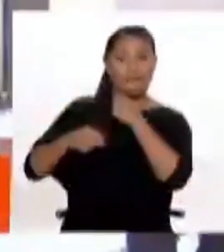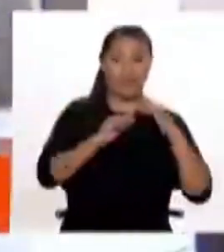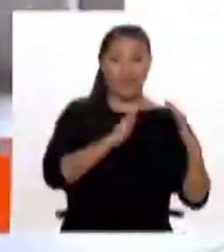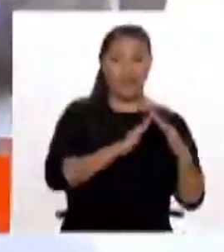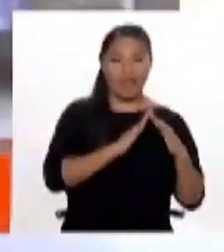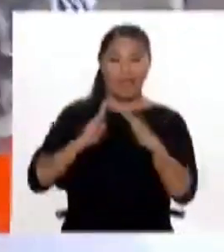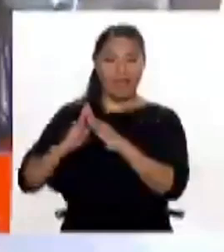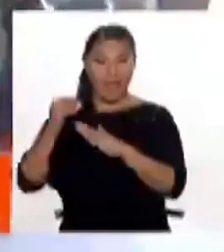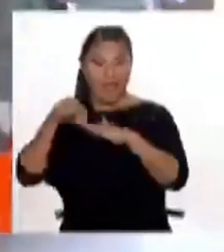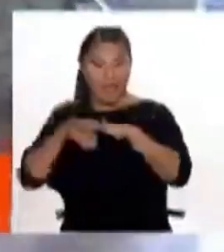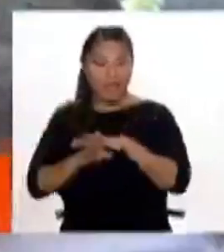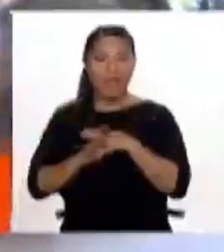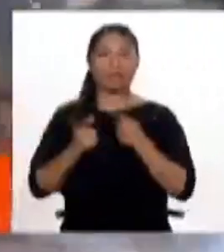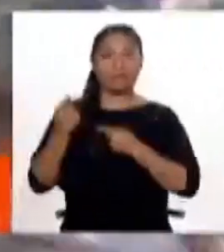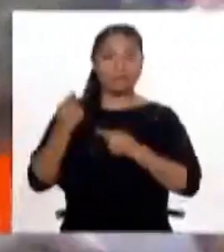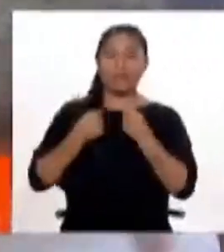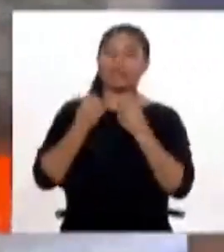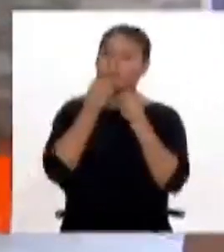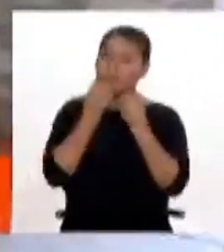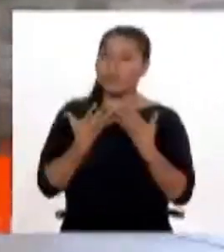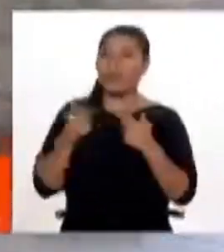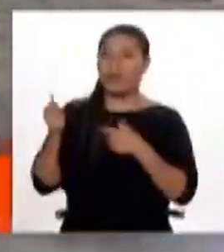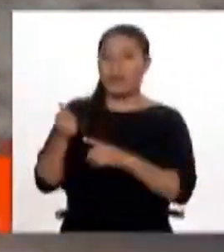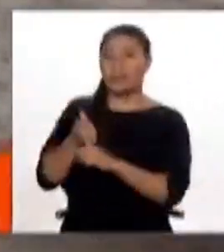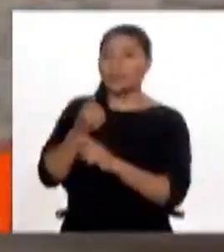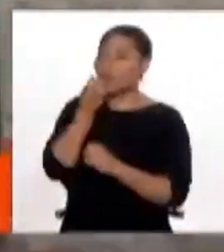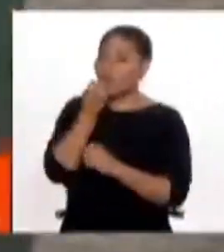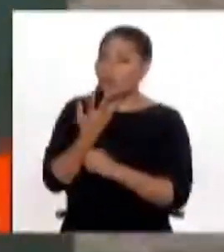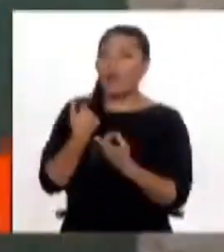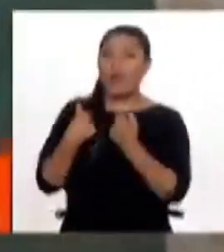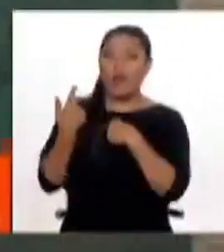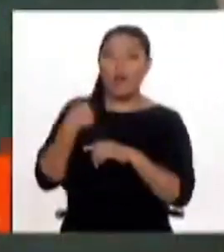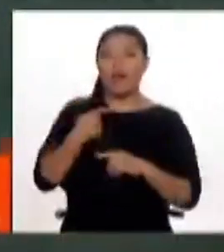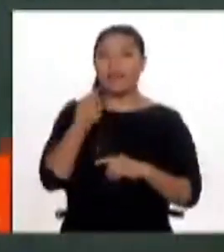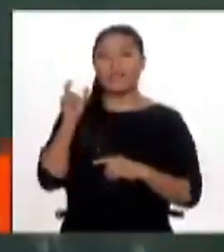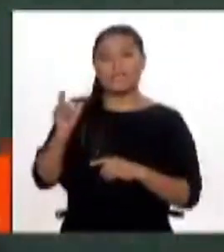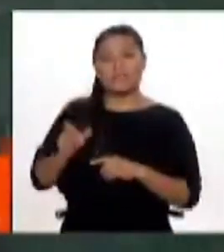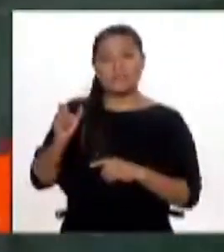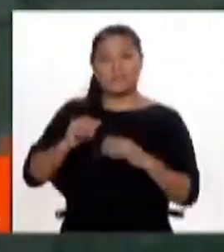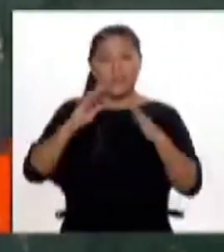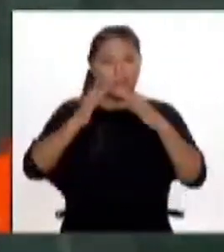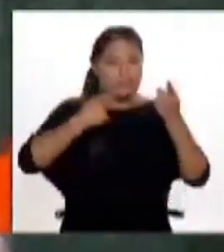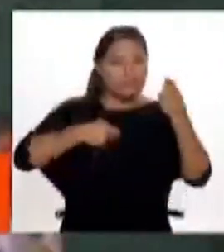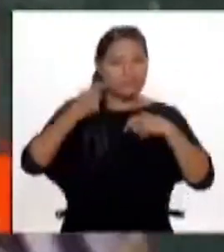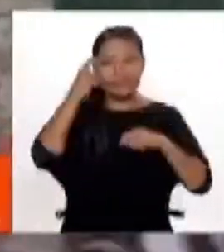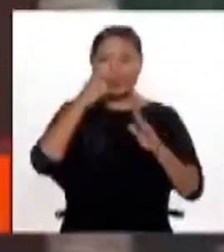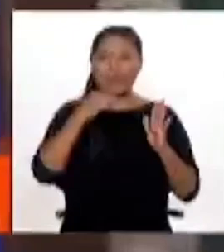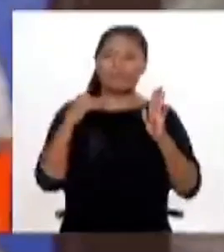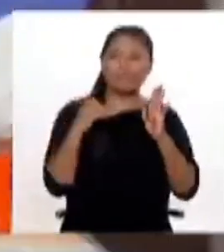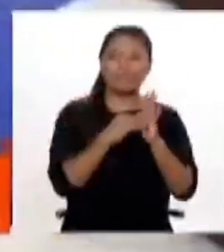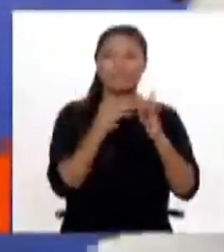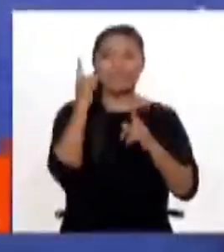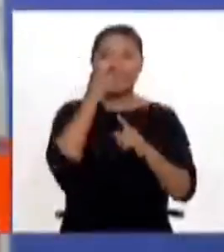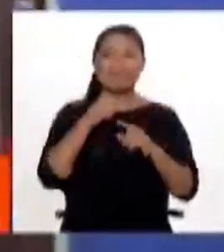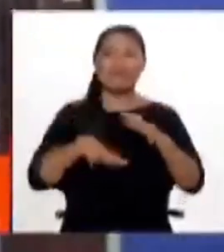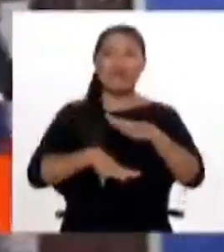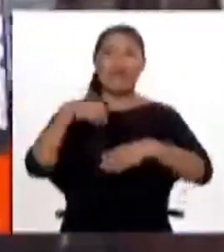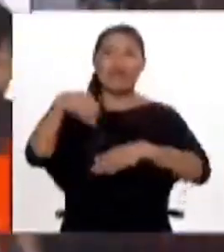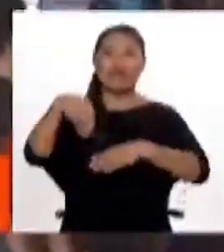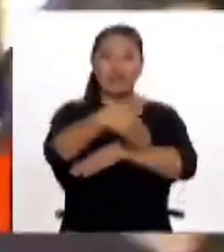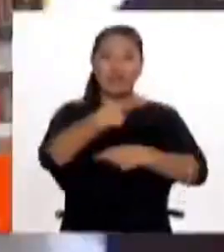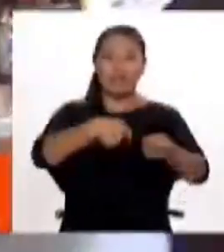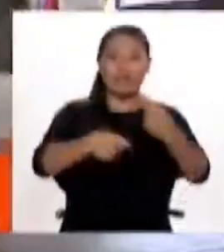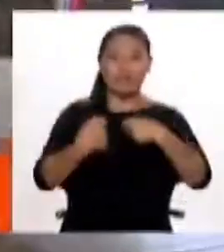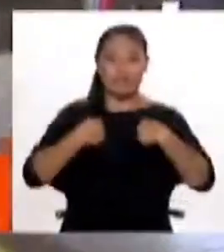tiendas formales, porque ya desde hace algunos días están manifestando que era una especie de competencia desleal el